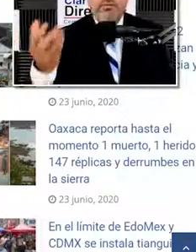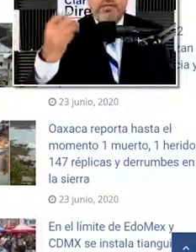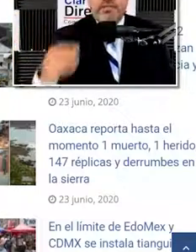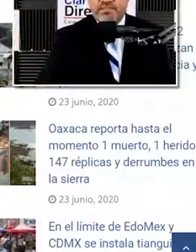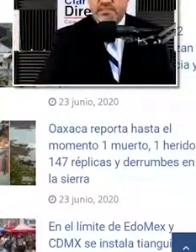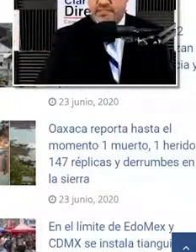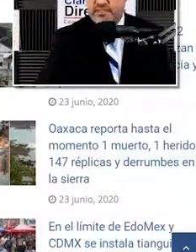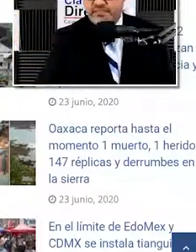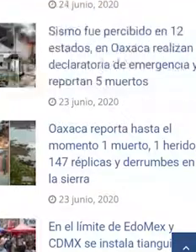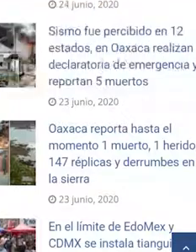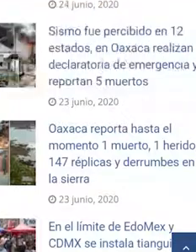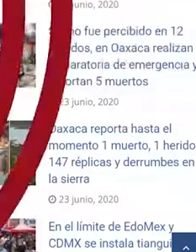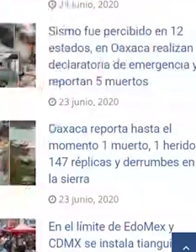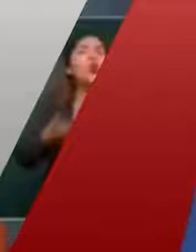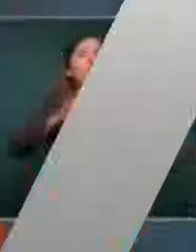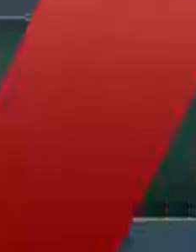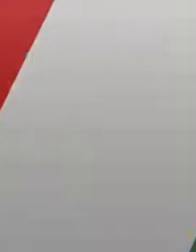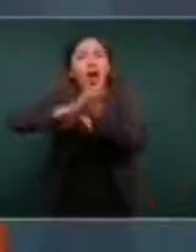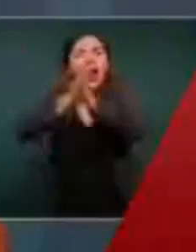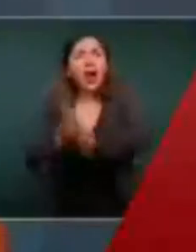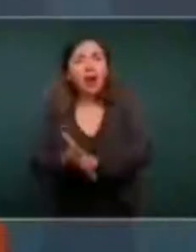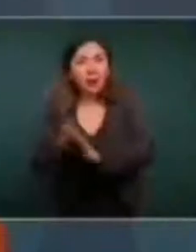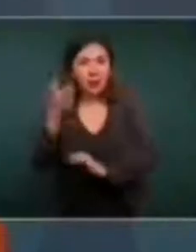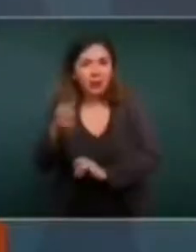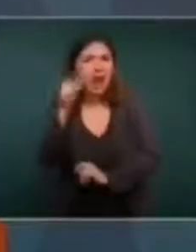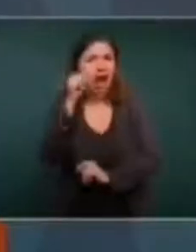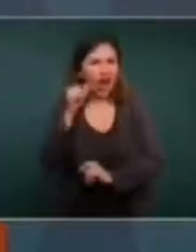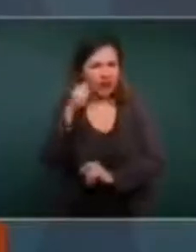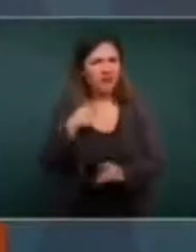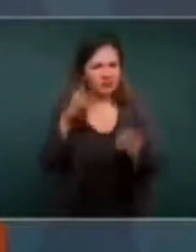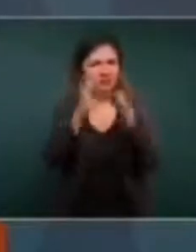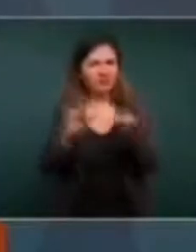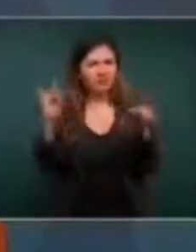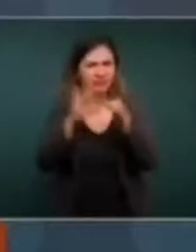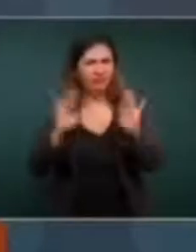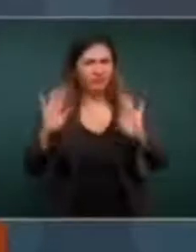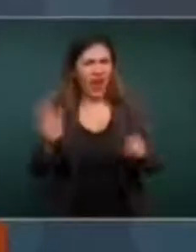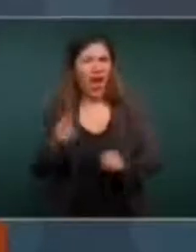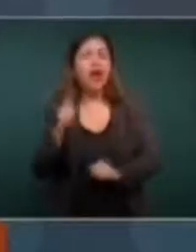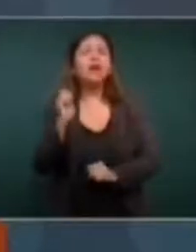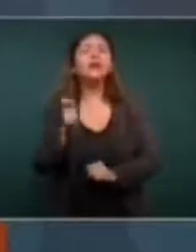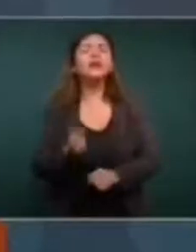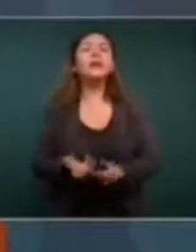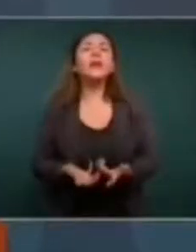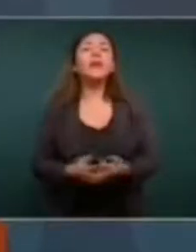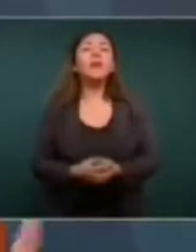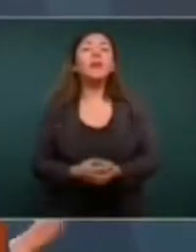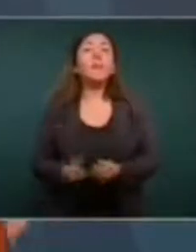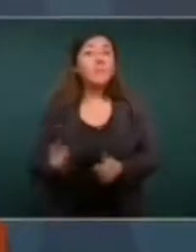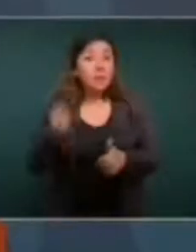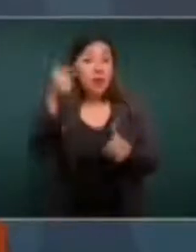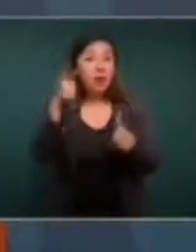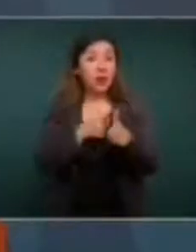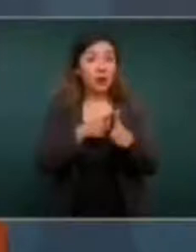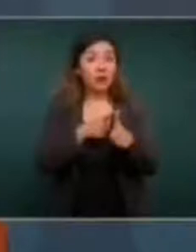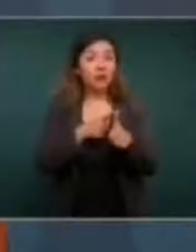ver vamos a escuchar al presidente ayer explica la dio de que primero